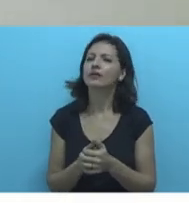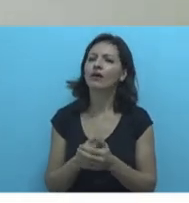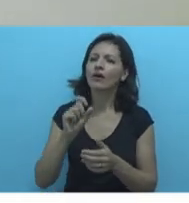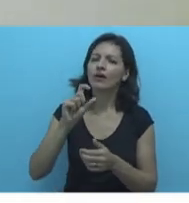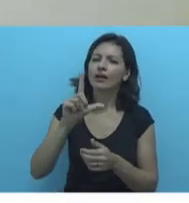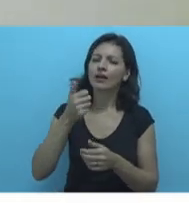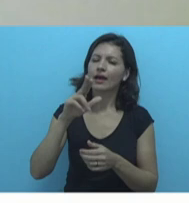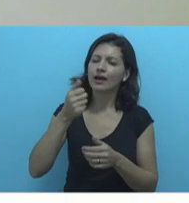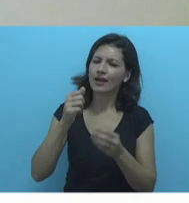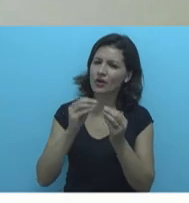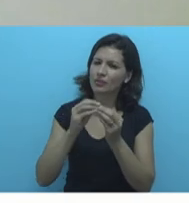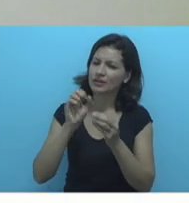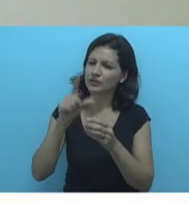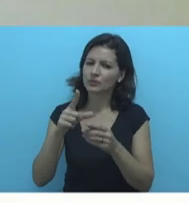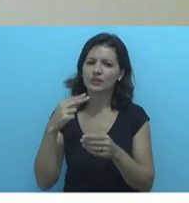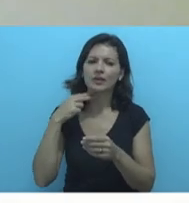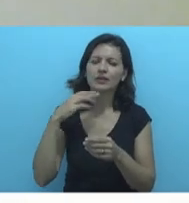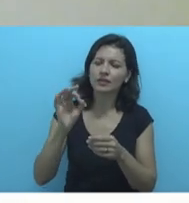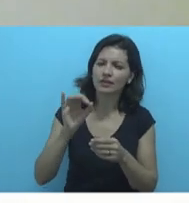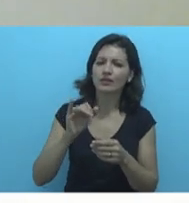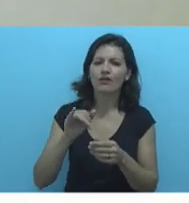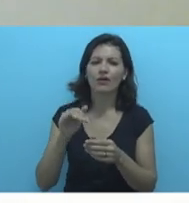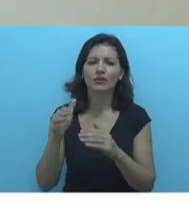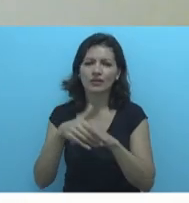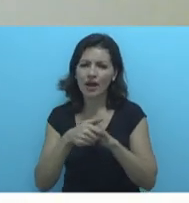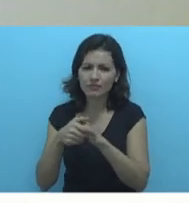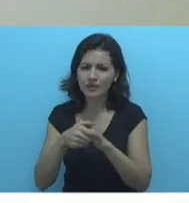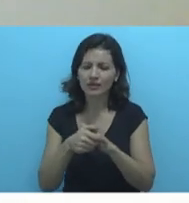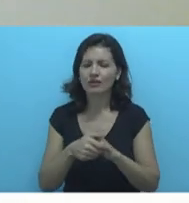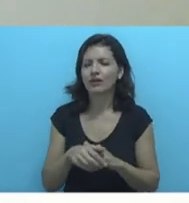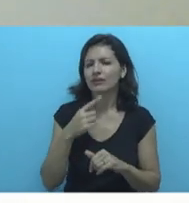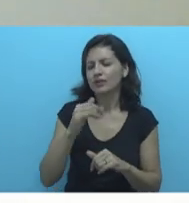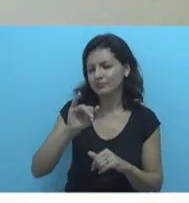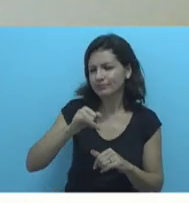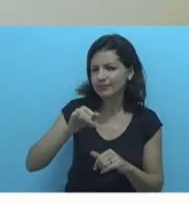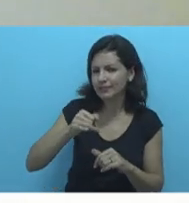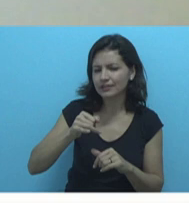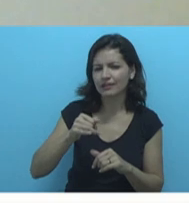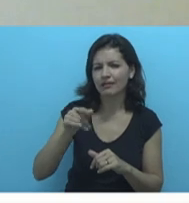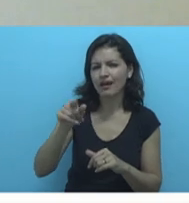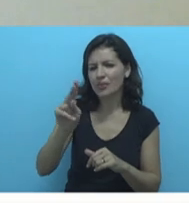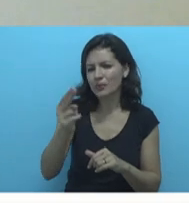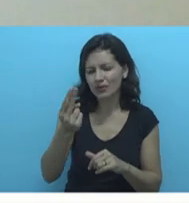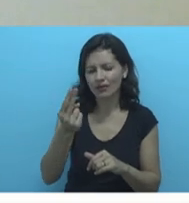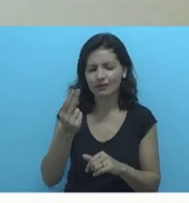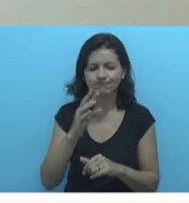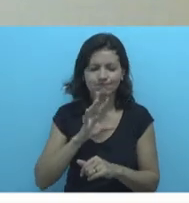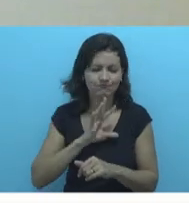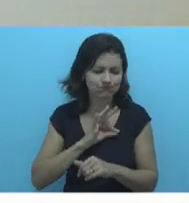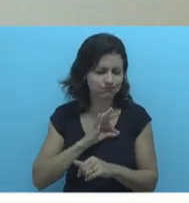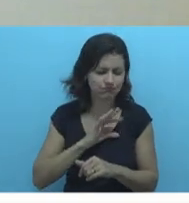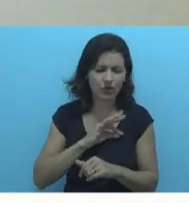sus amigos. Decirles que sí, la ausencia de un ser querido puede doler, pueden doler los recuerdos, Pueden doler